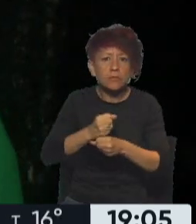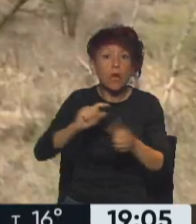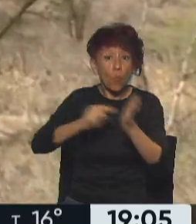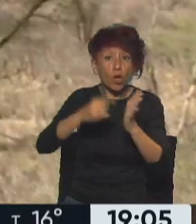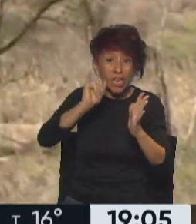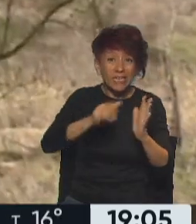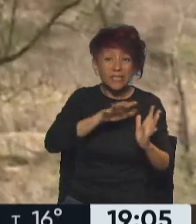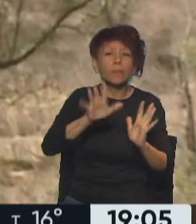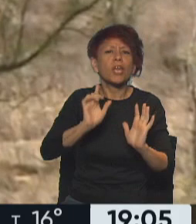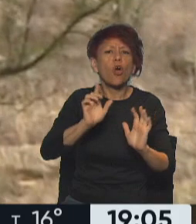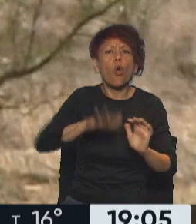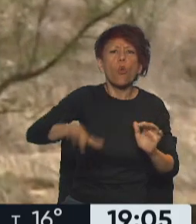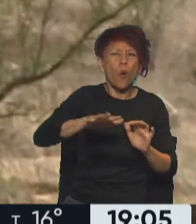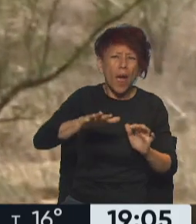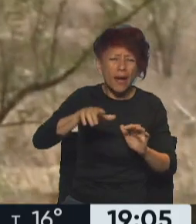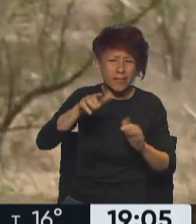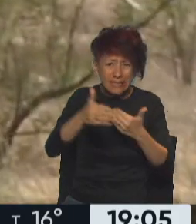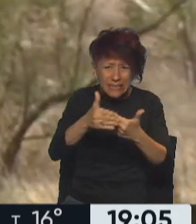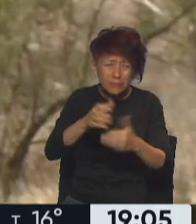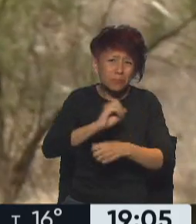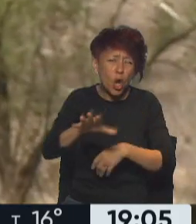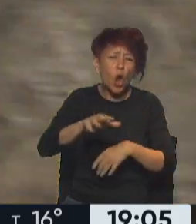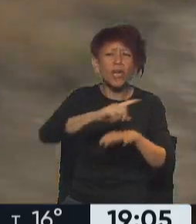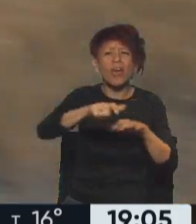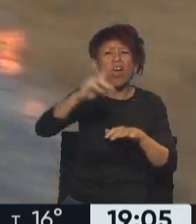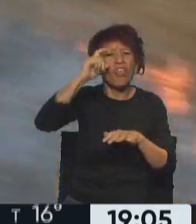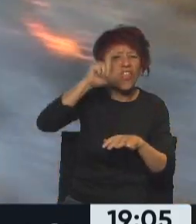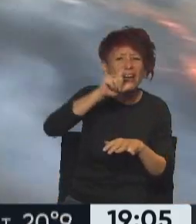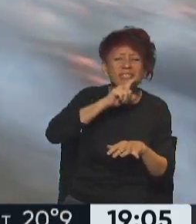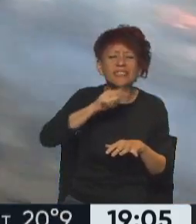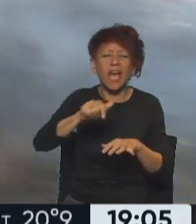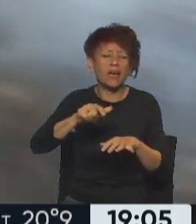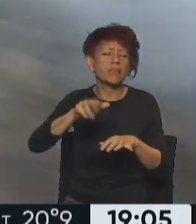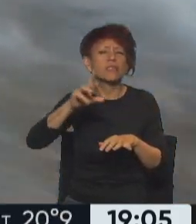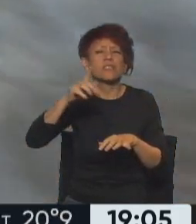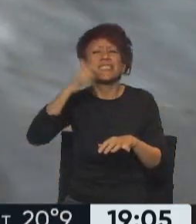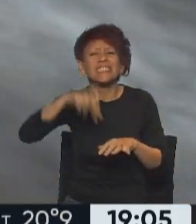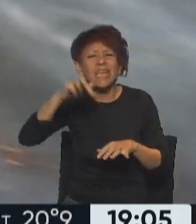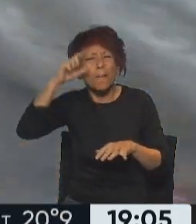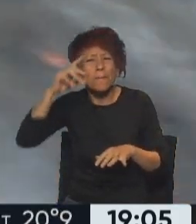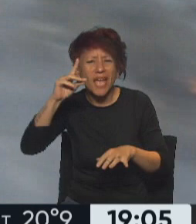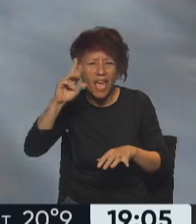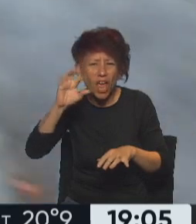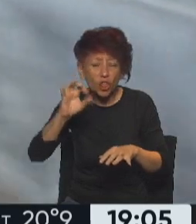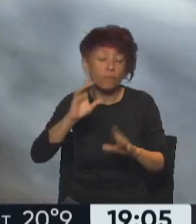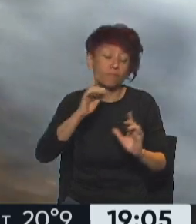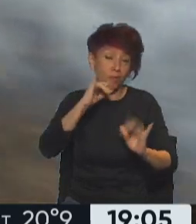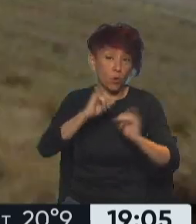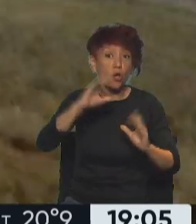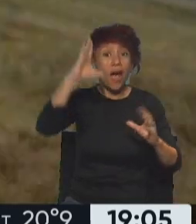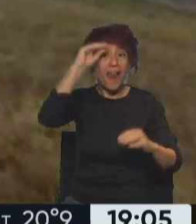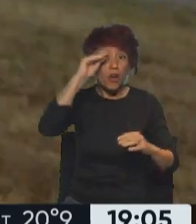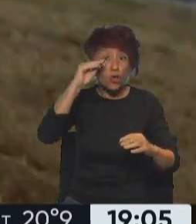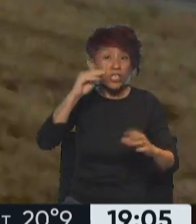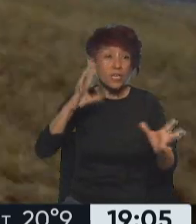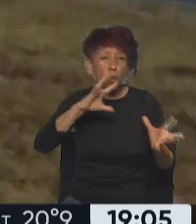ellos en la zona del Delta y en San Pedro. Sabés que a la mañana, durante la noche, el humo se concentra y se encapsula, pero cuando